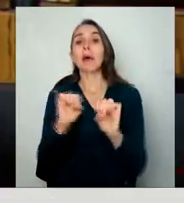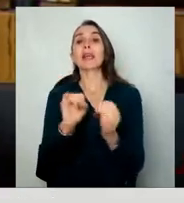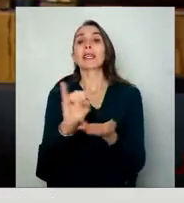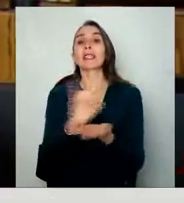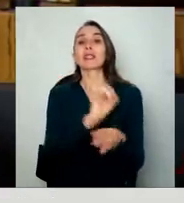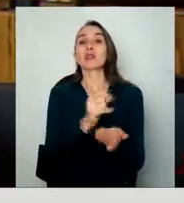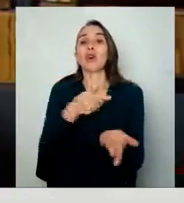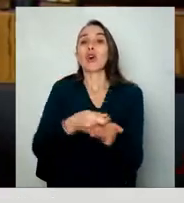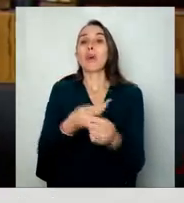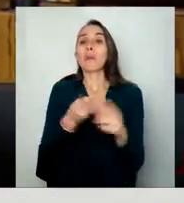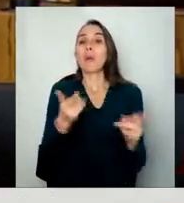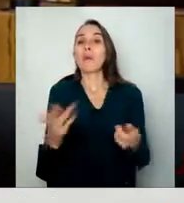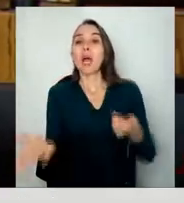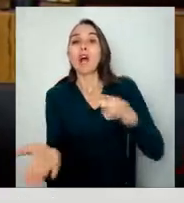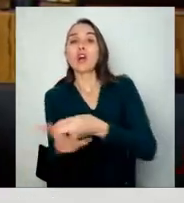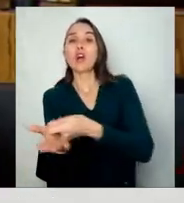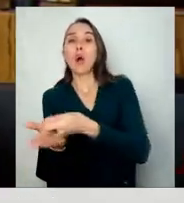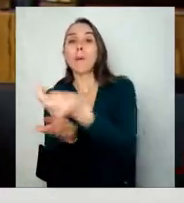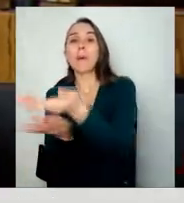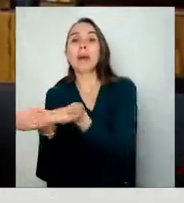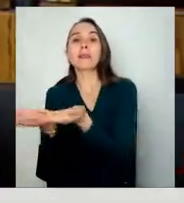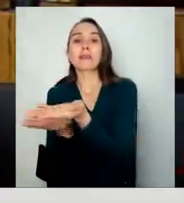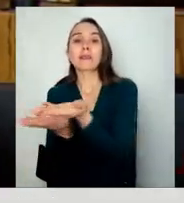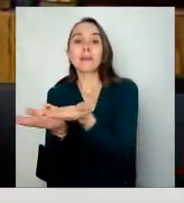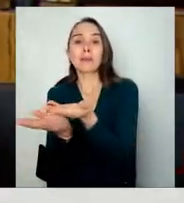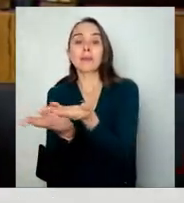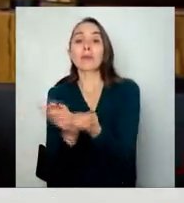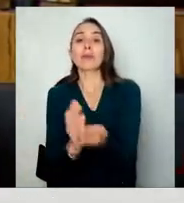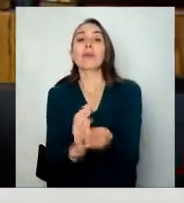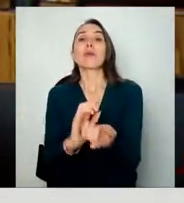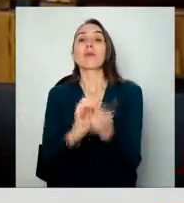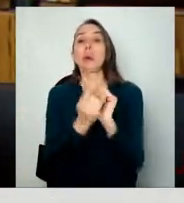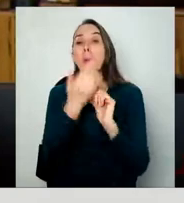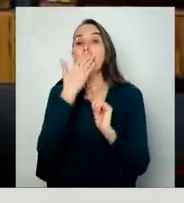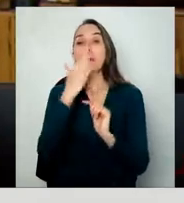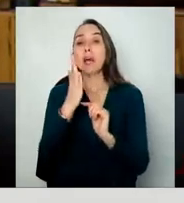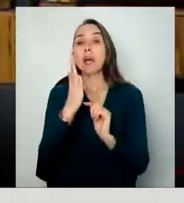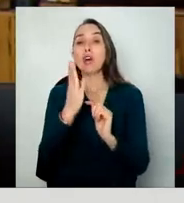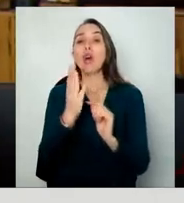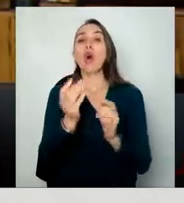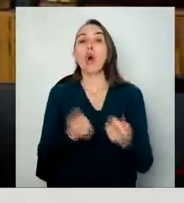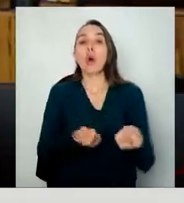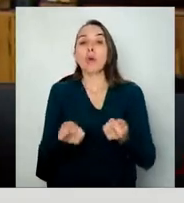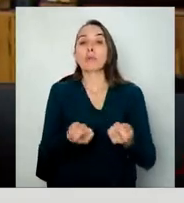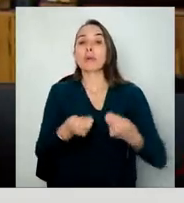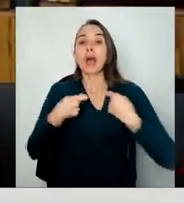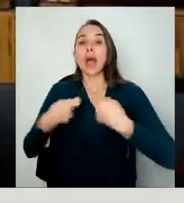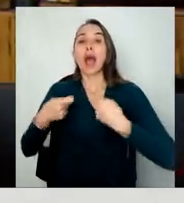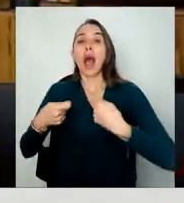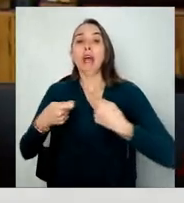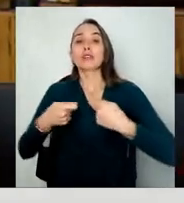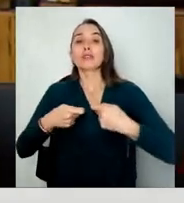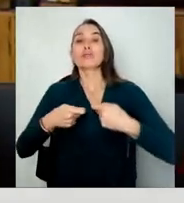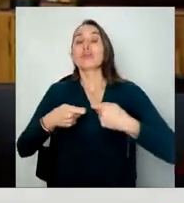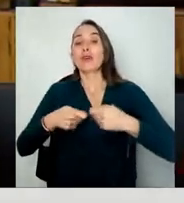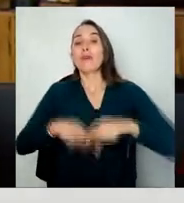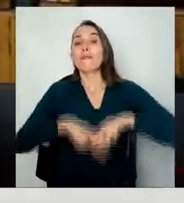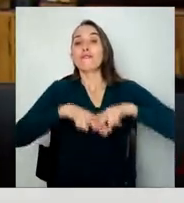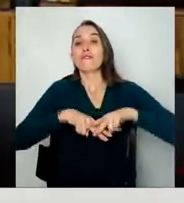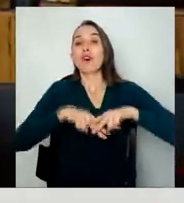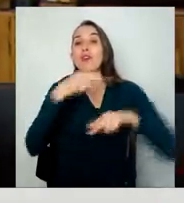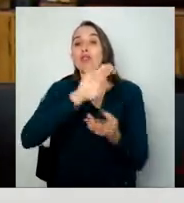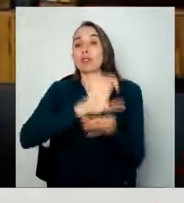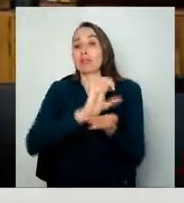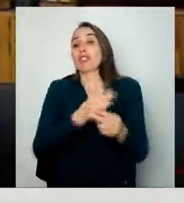públicos y también mejora la eficiencia del gasto público dentro de los aspectos más relevantes que yo